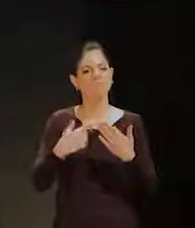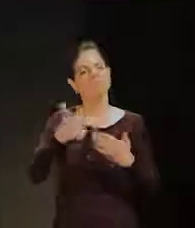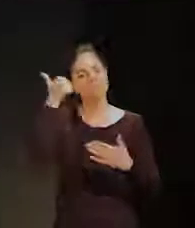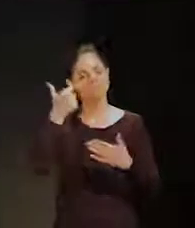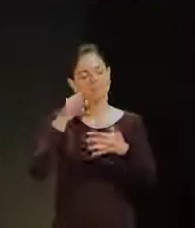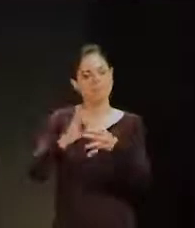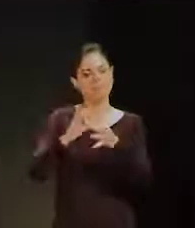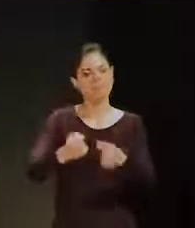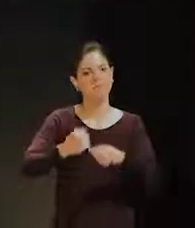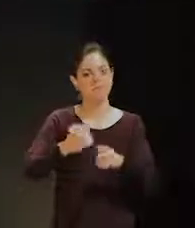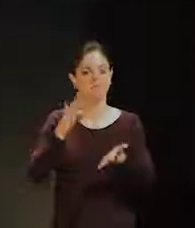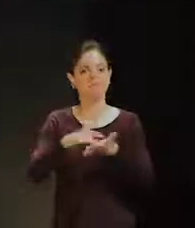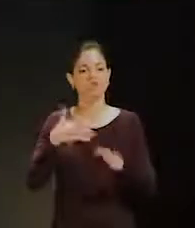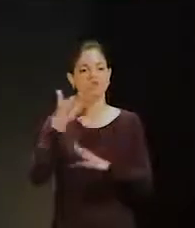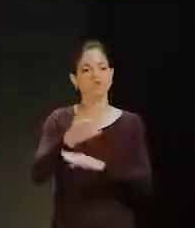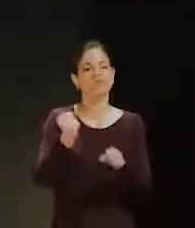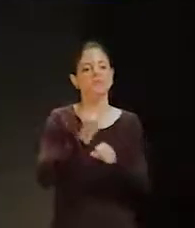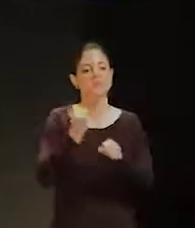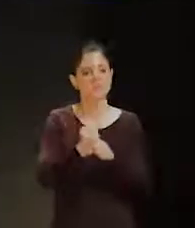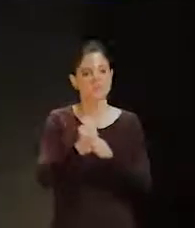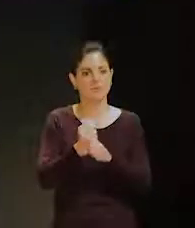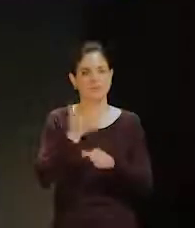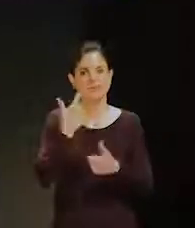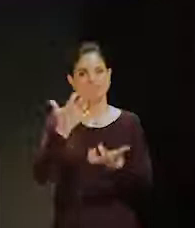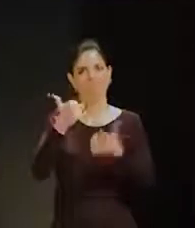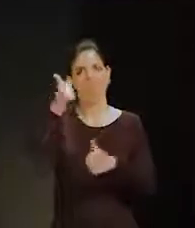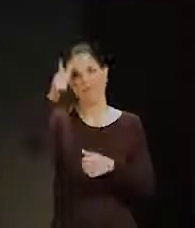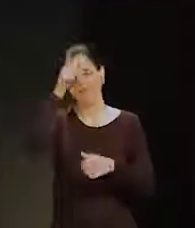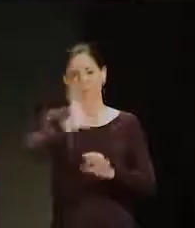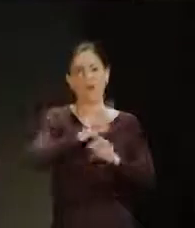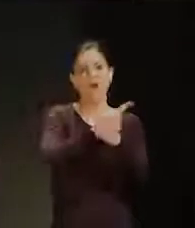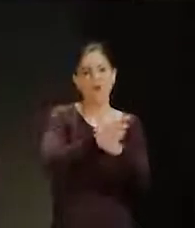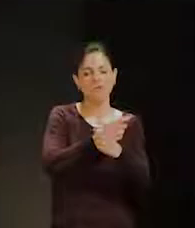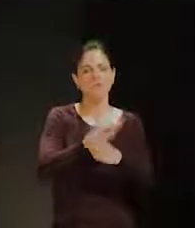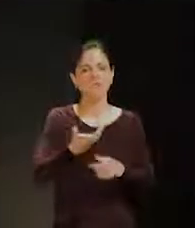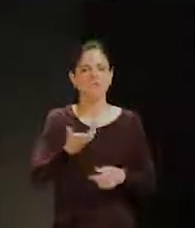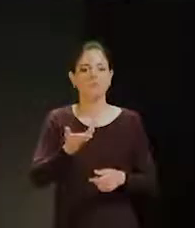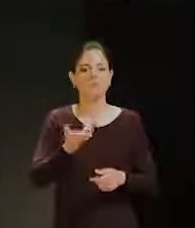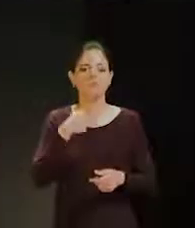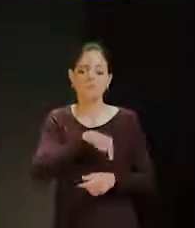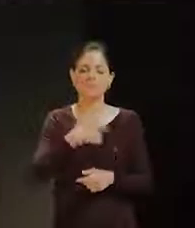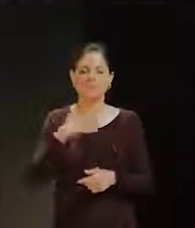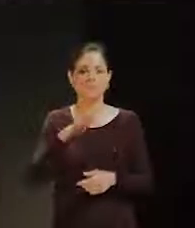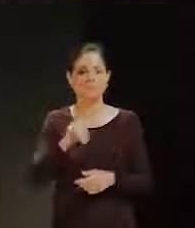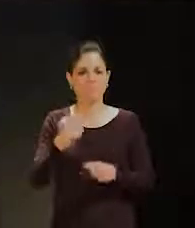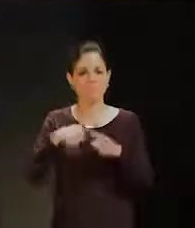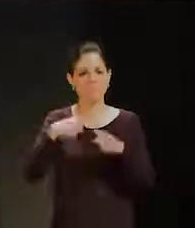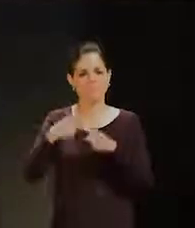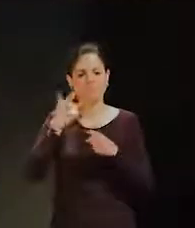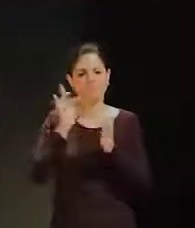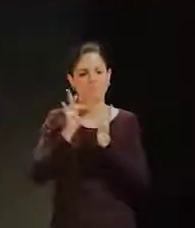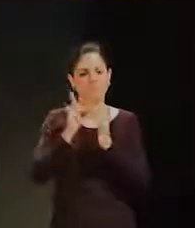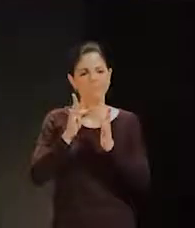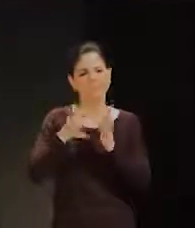forte de cuando voy a trabajar en Alemania o en Austria, donde está una grande